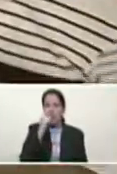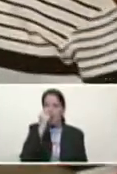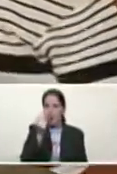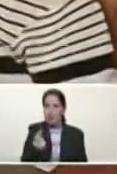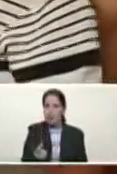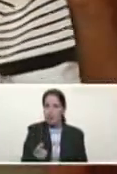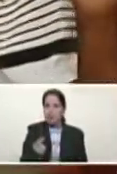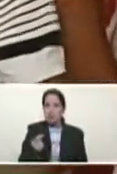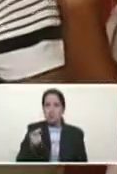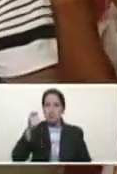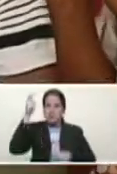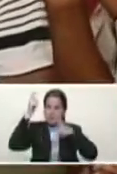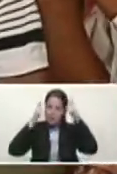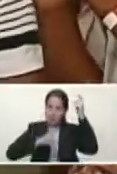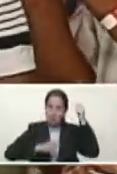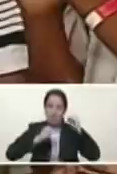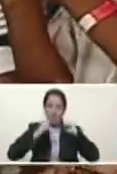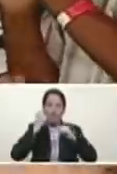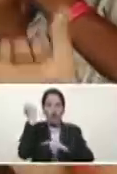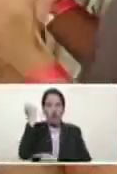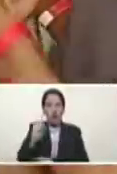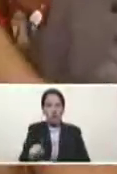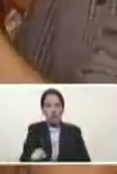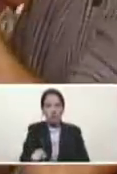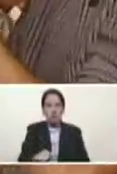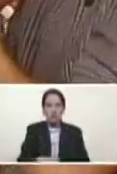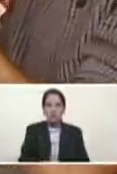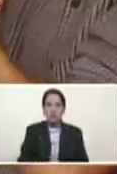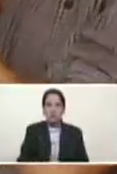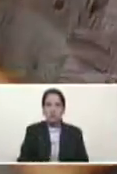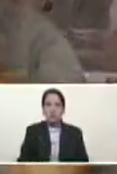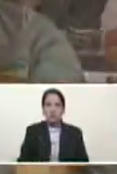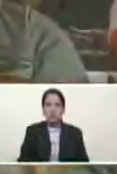nuestro comandante supremo, Hugo Rafael Chávez Frías.